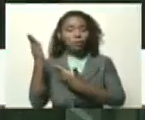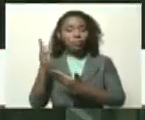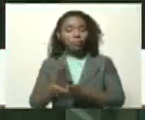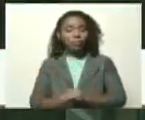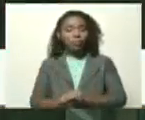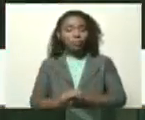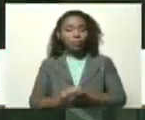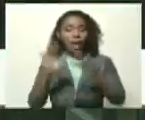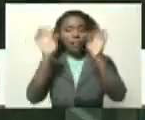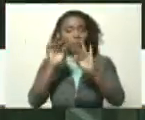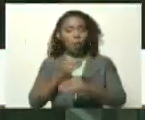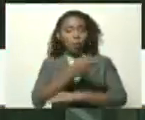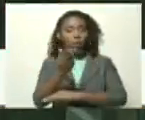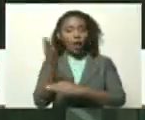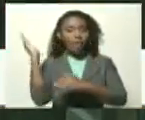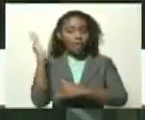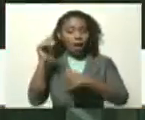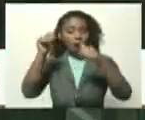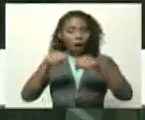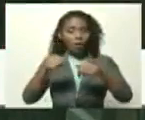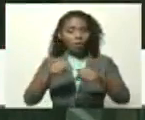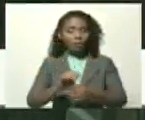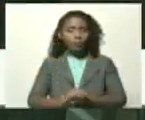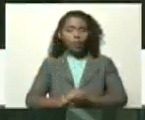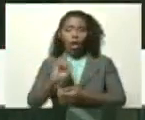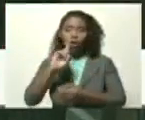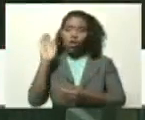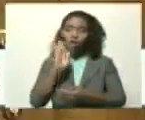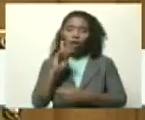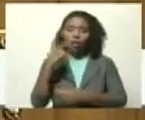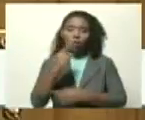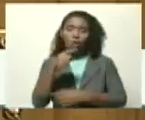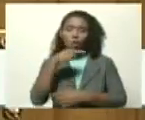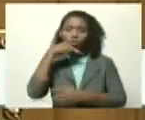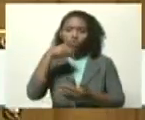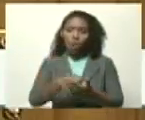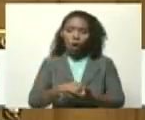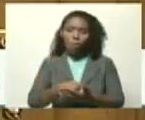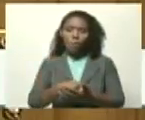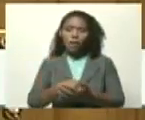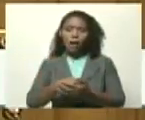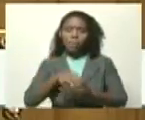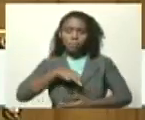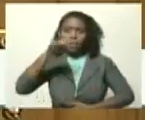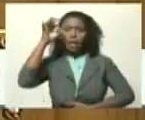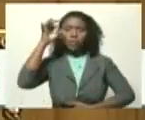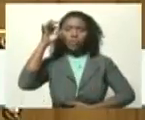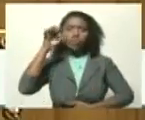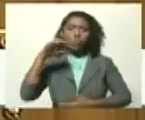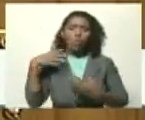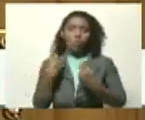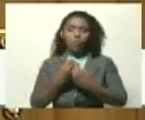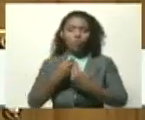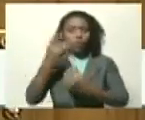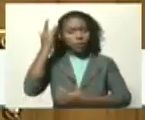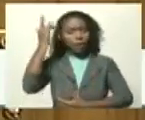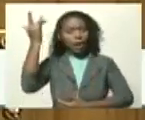De manera que cuando ustedes vengan aquí, no vengan solo con su nombre, con su espíritu, con su alma y con su